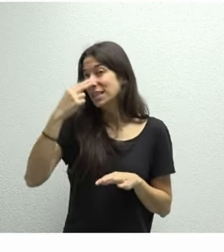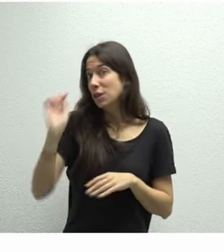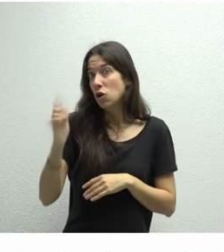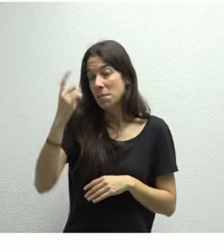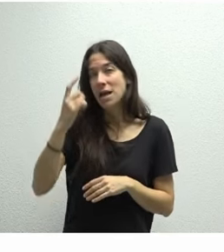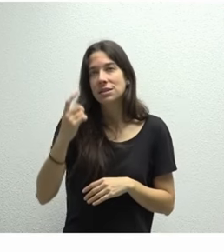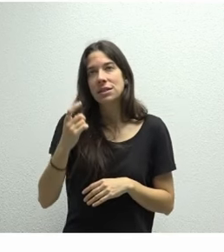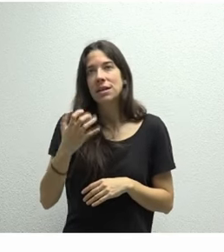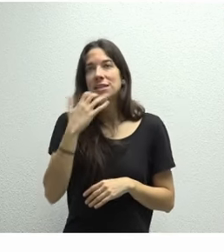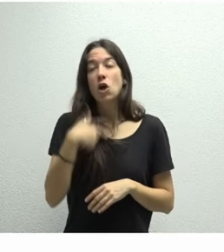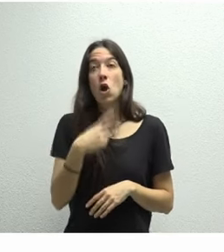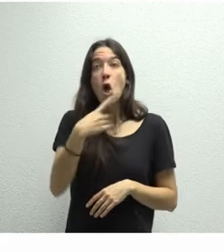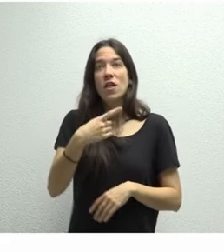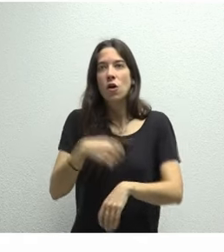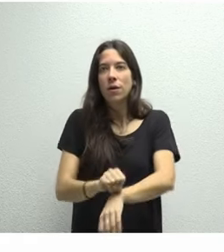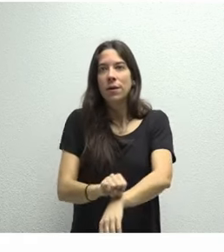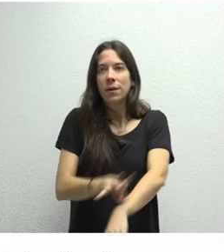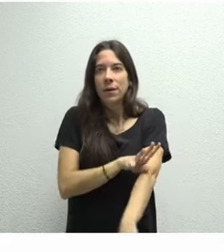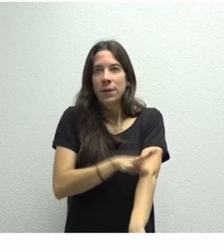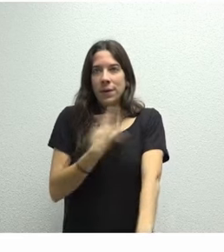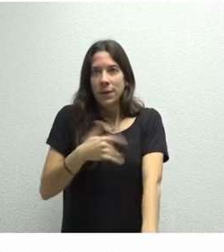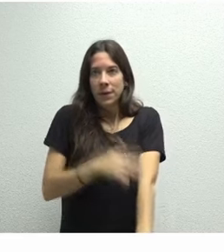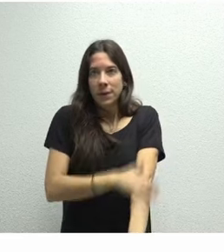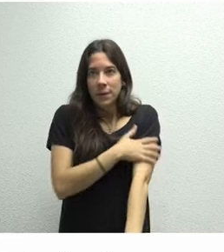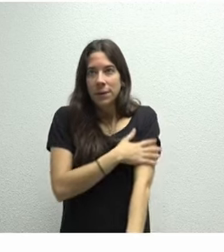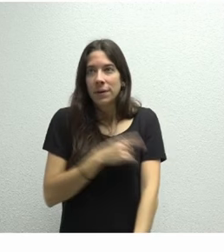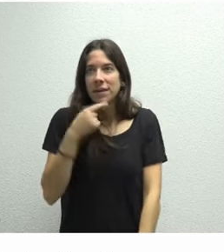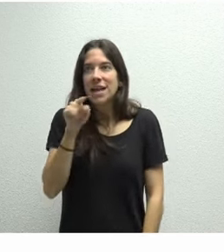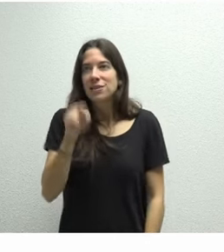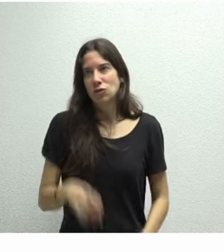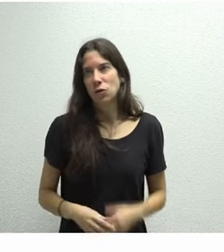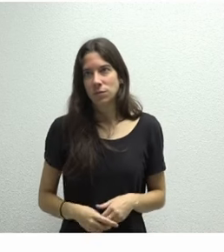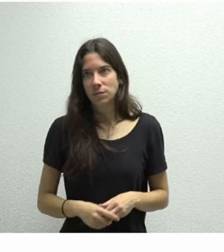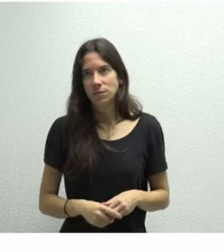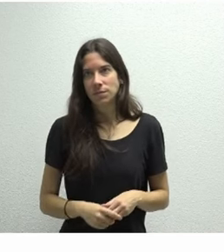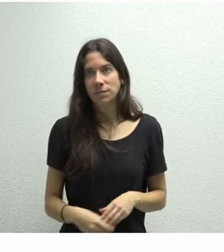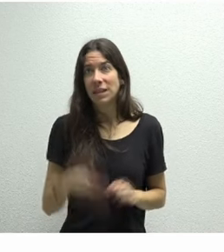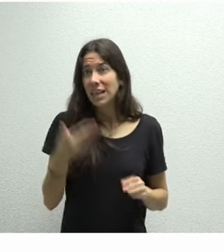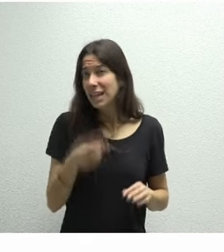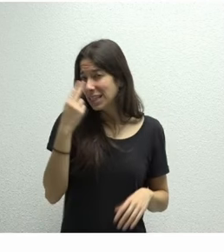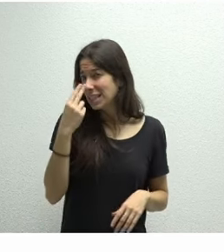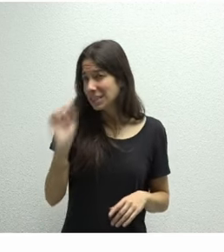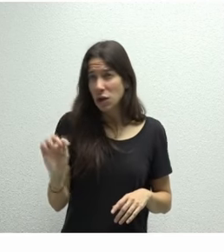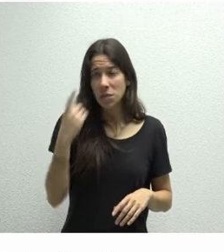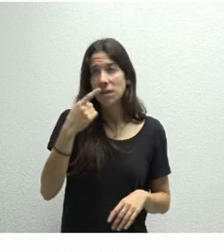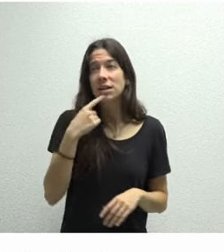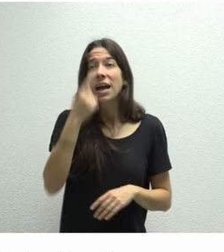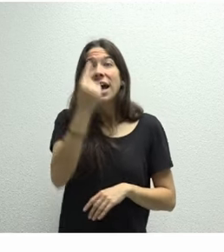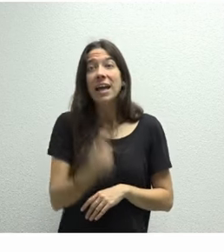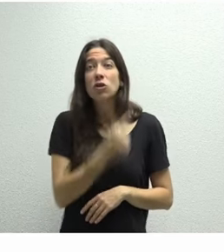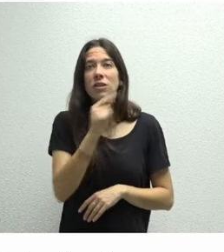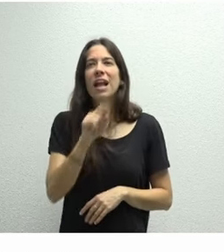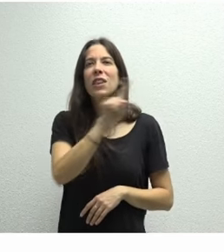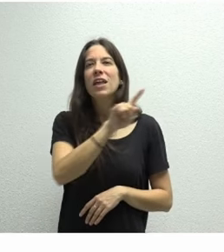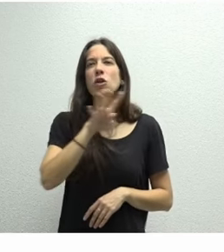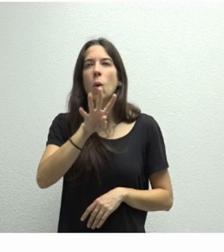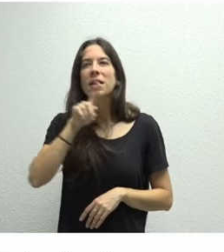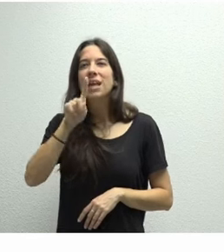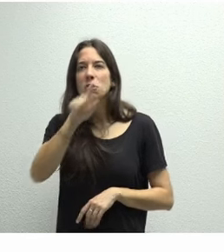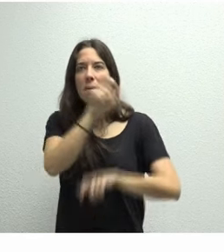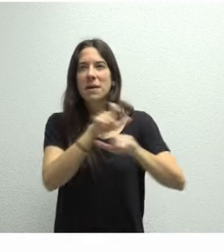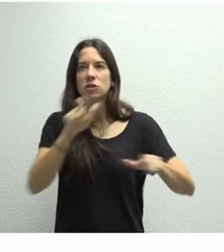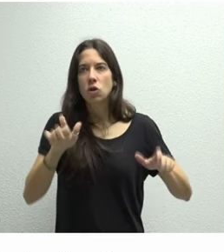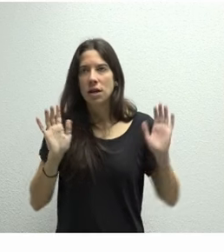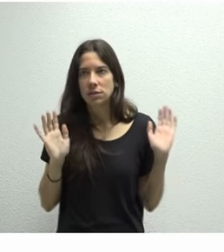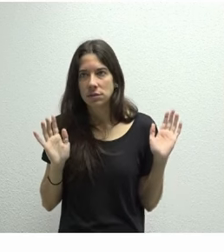digo se me pone eh la piel de Galina es esto el total 141 de momento personas